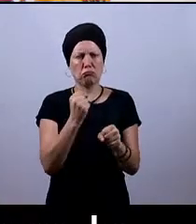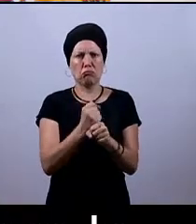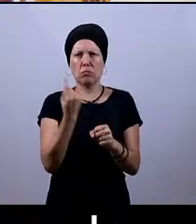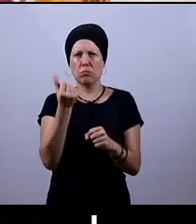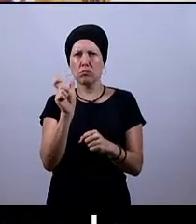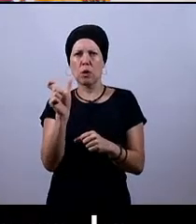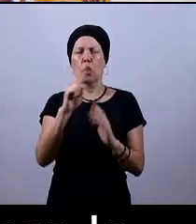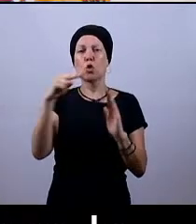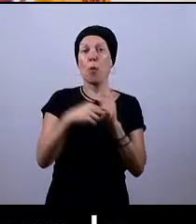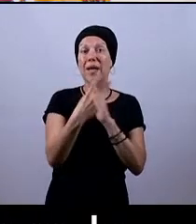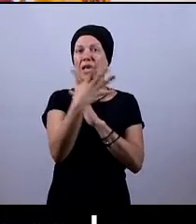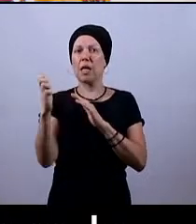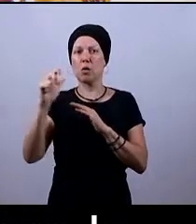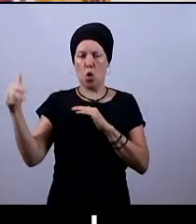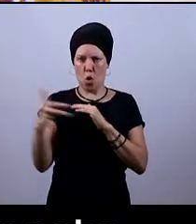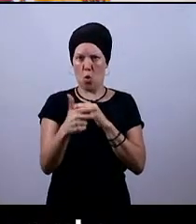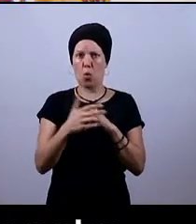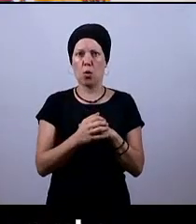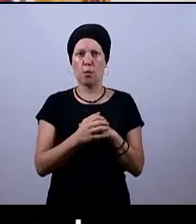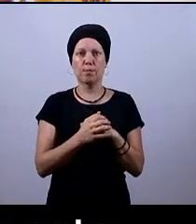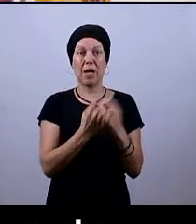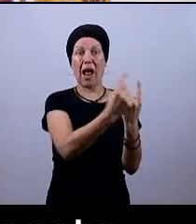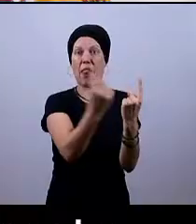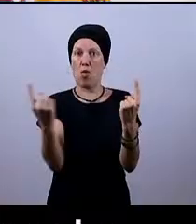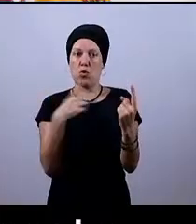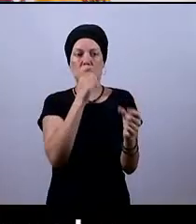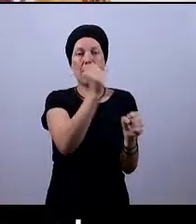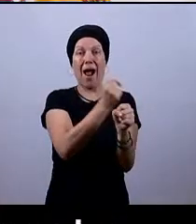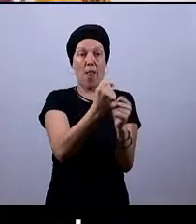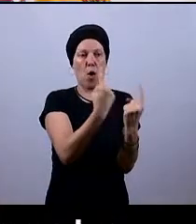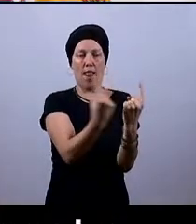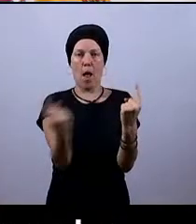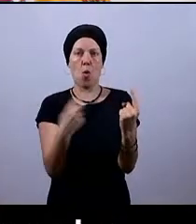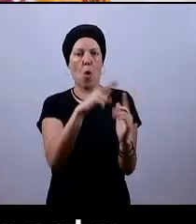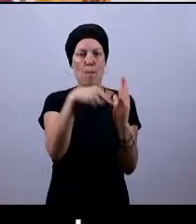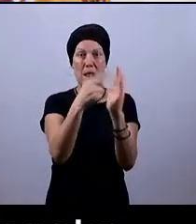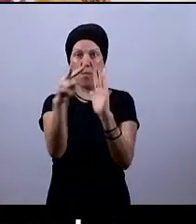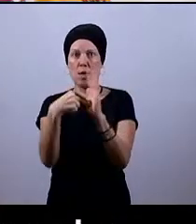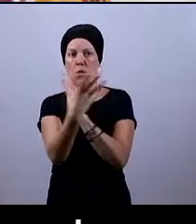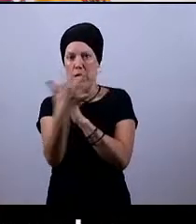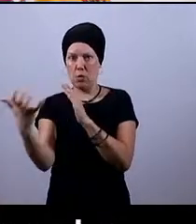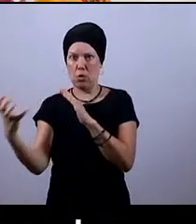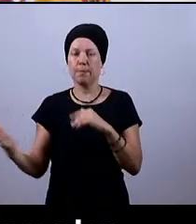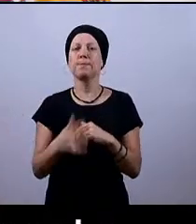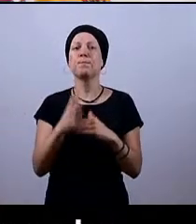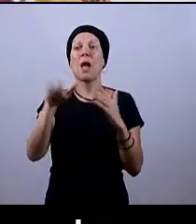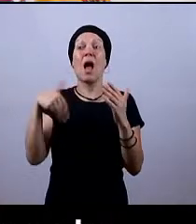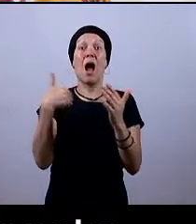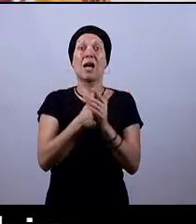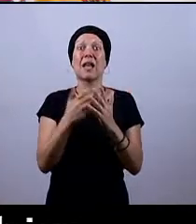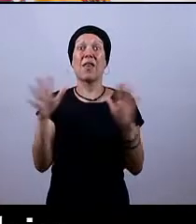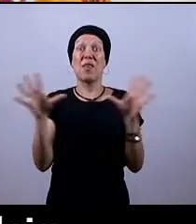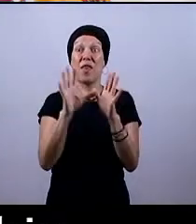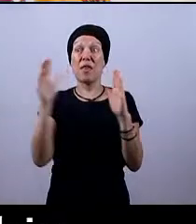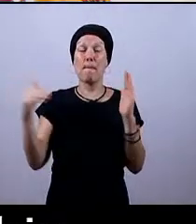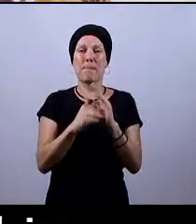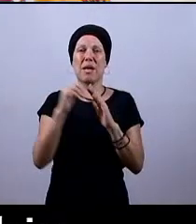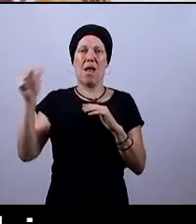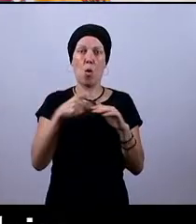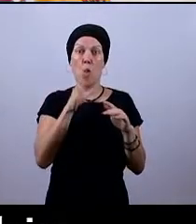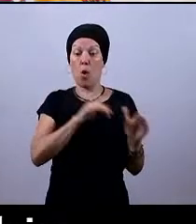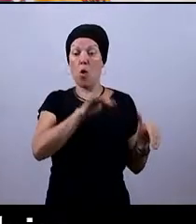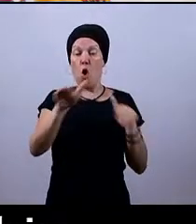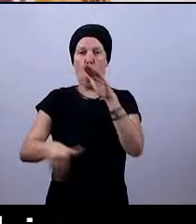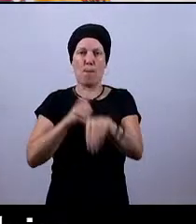importe, 2.500 euros por cada trabajador. Por lo tanto, van a poder recibir hasta 10.000 euros por convocatoria